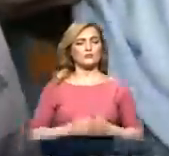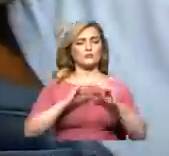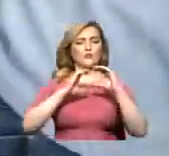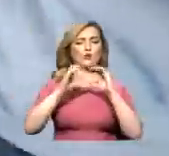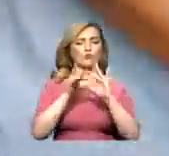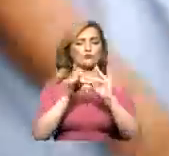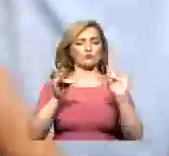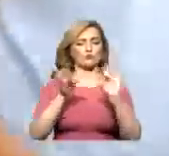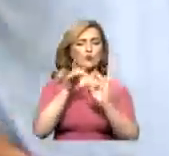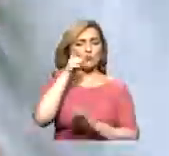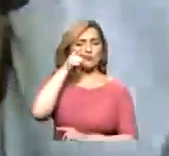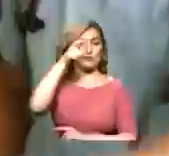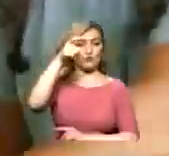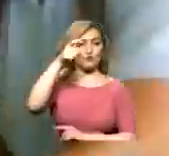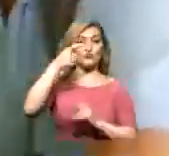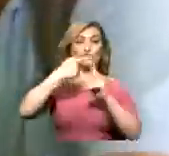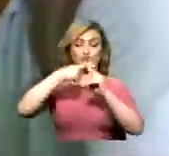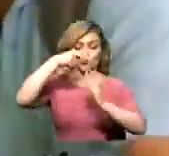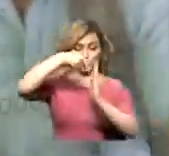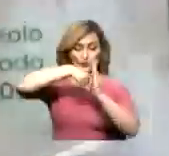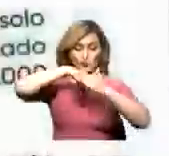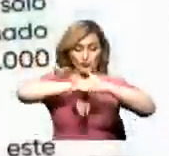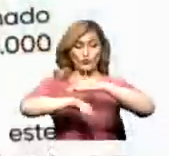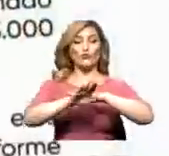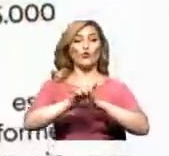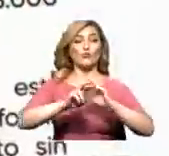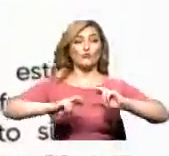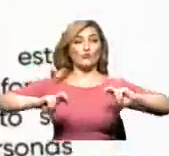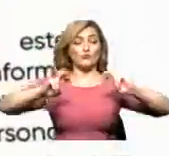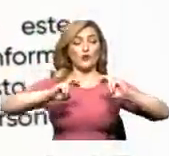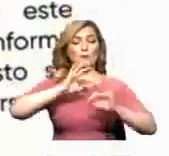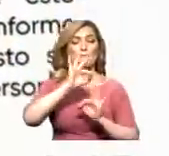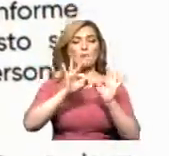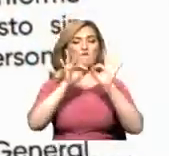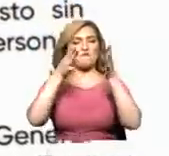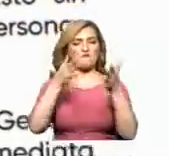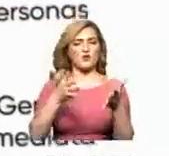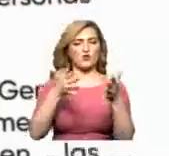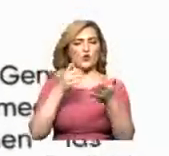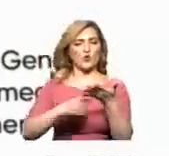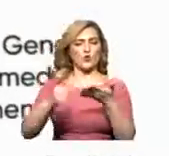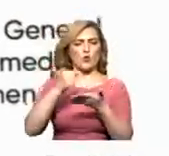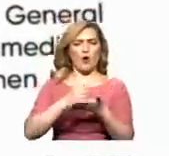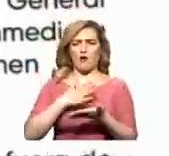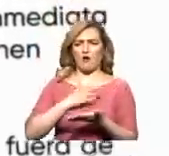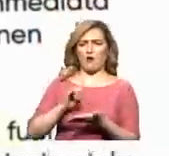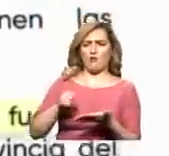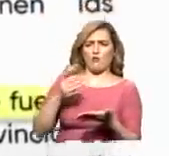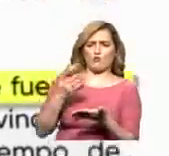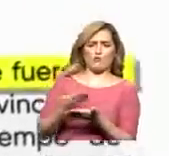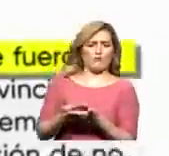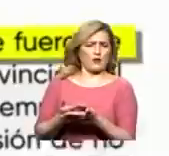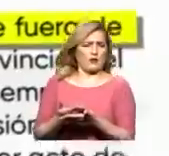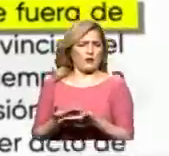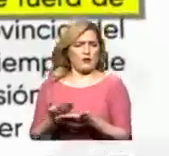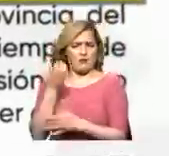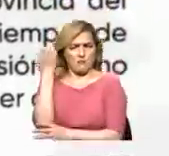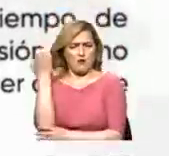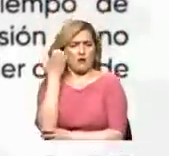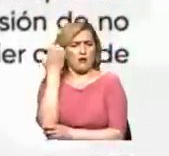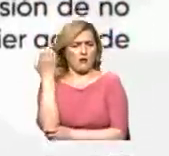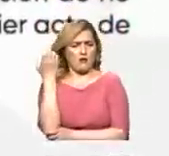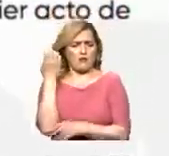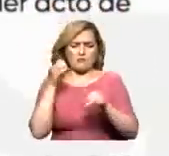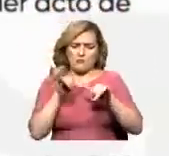comunicado y luego de que la fiscalía iniciara una investigación, el prefecto del Guayas, Carlos Luis Morales, se justificó, asegurando que la emergencia lo